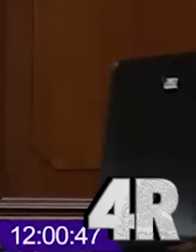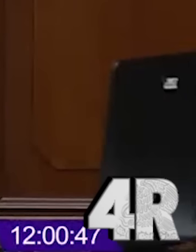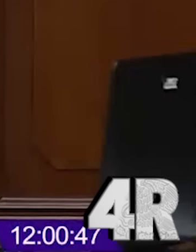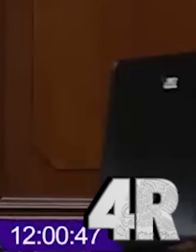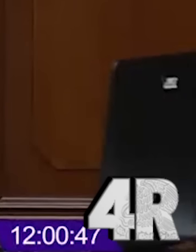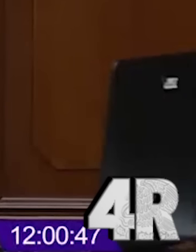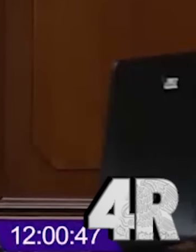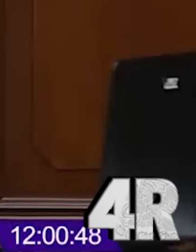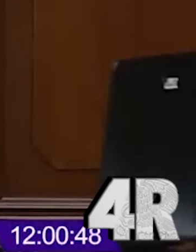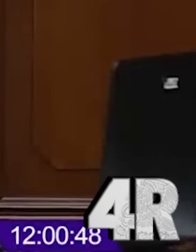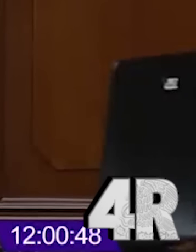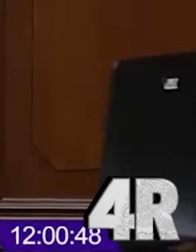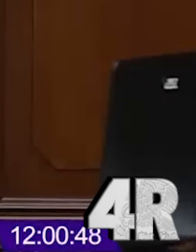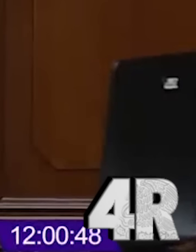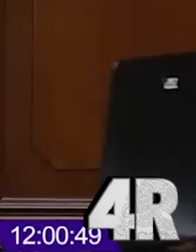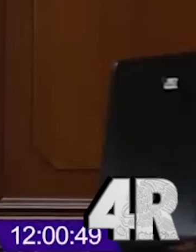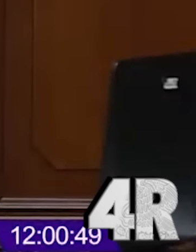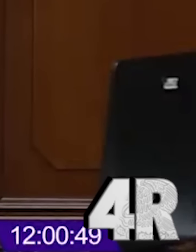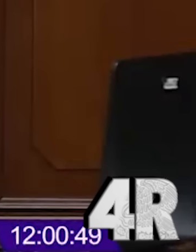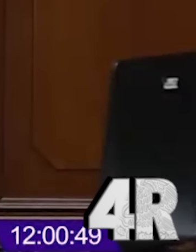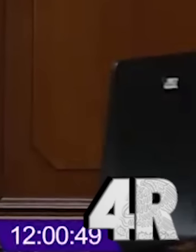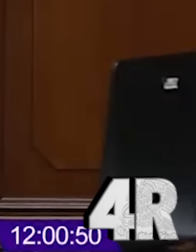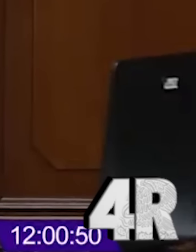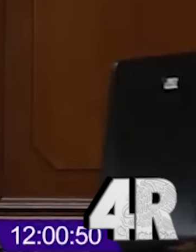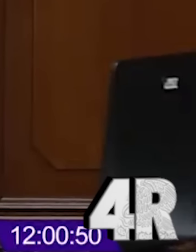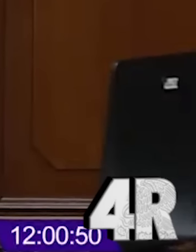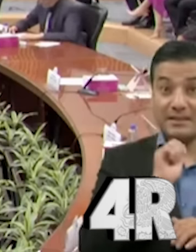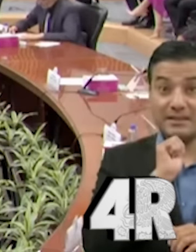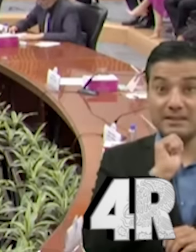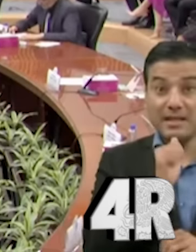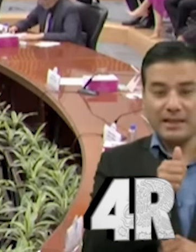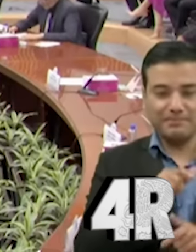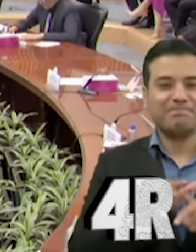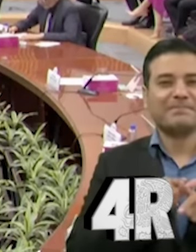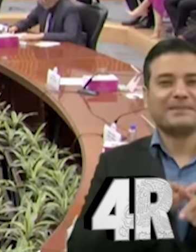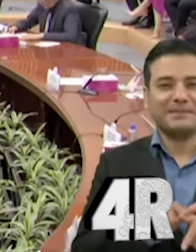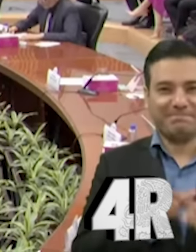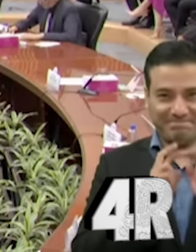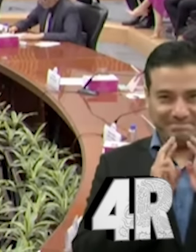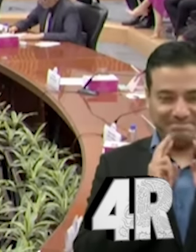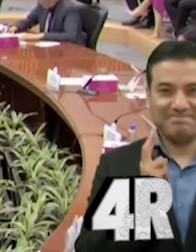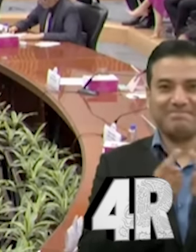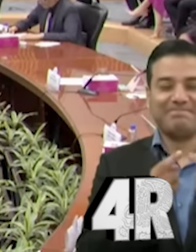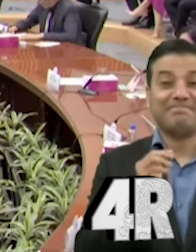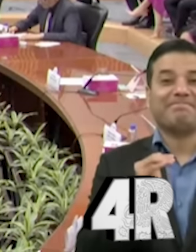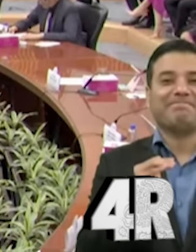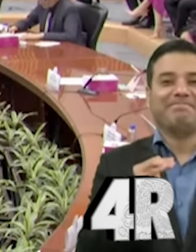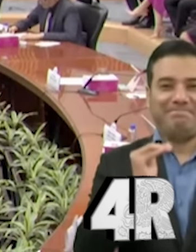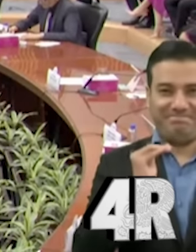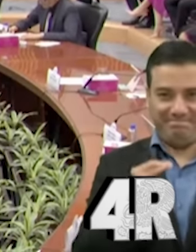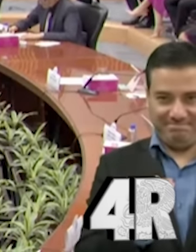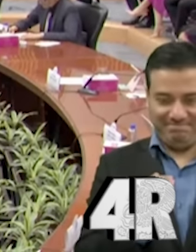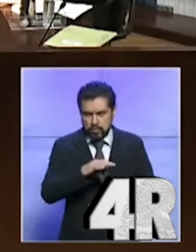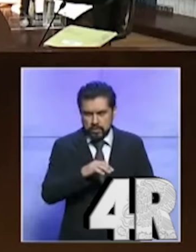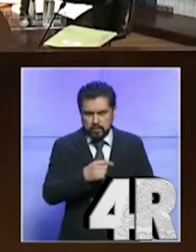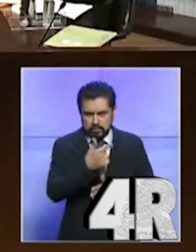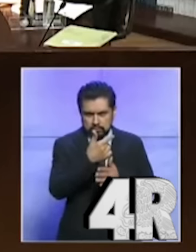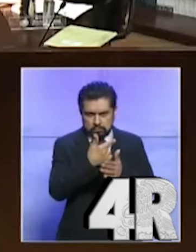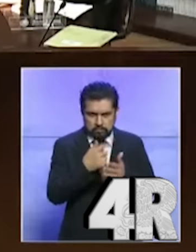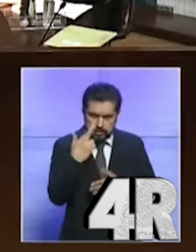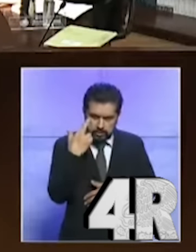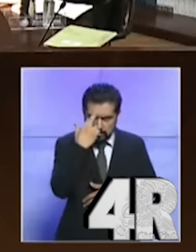Norma Piña ordena al Tribunal Electoral y al INE echar abajo el proceso de elección de jueces para 2025. Y te